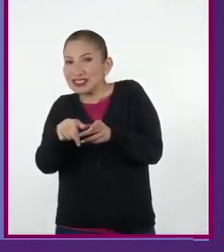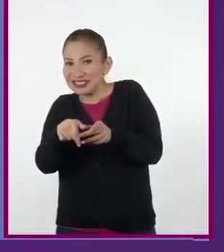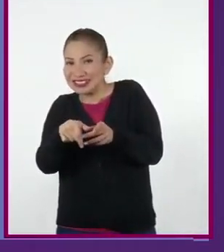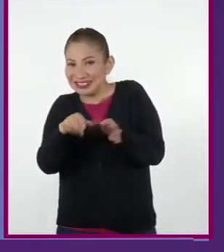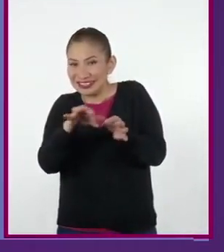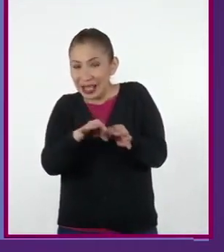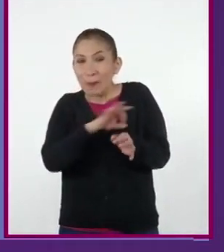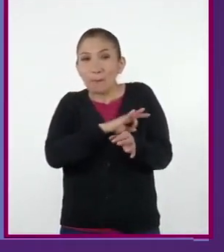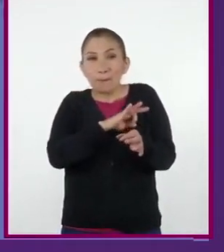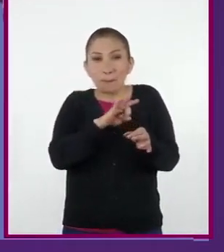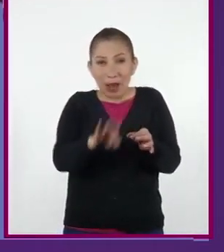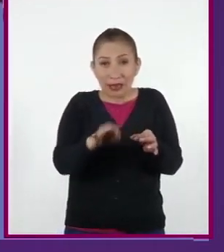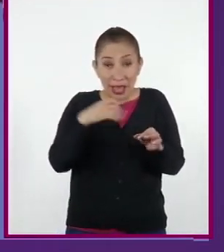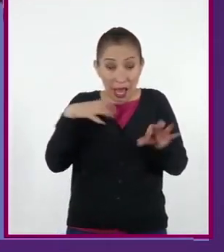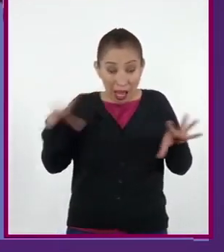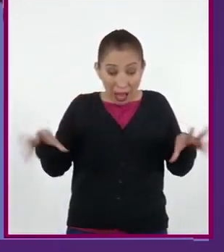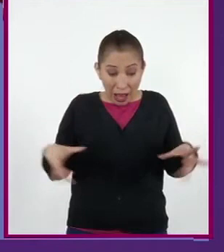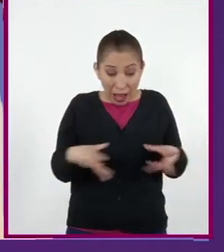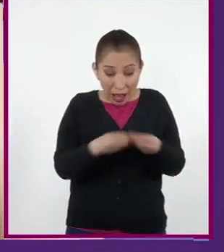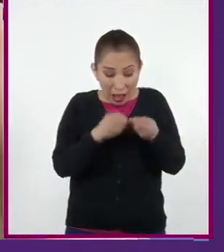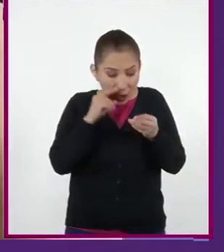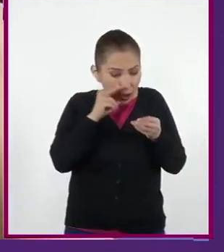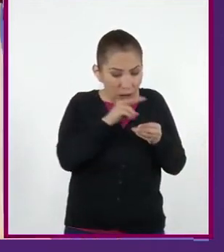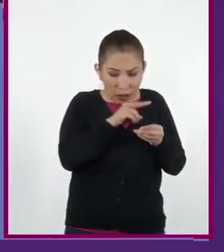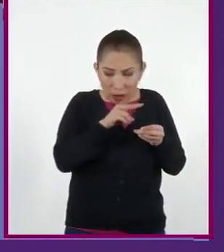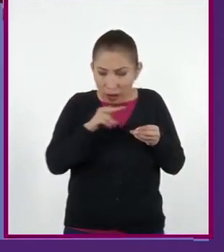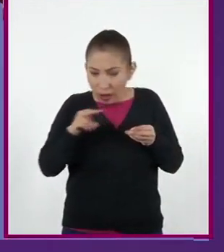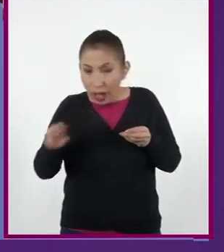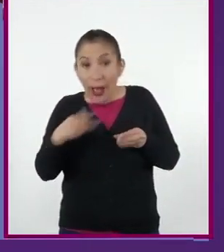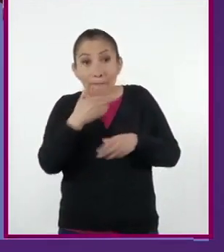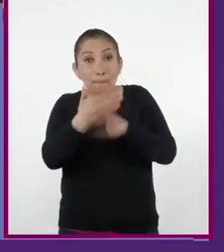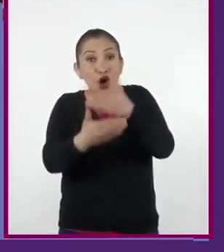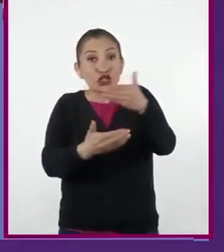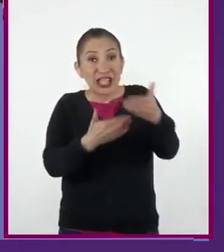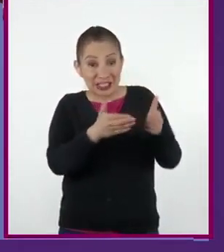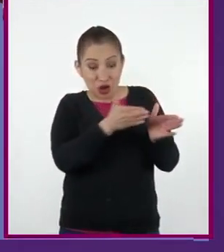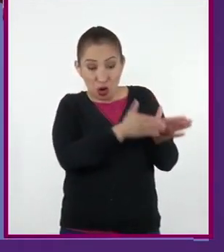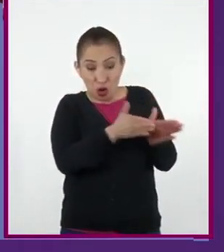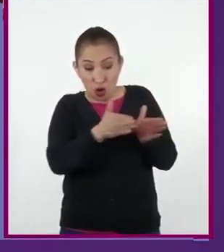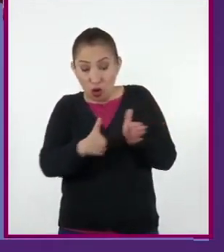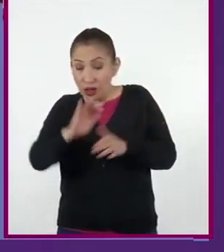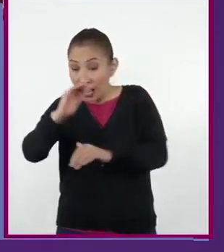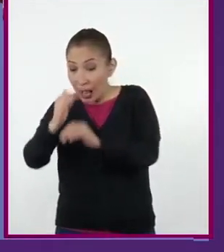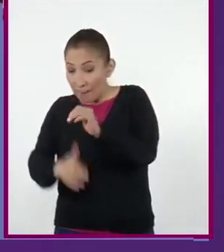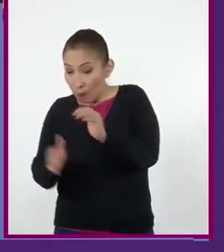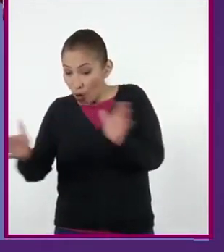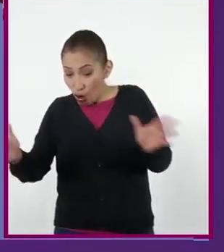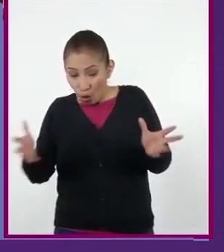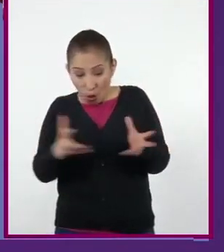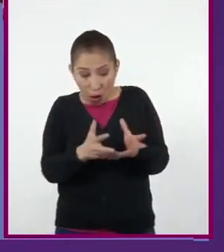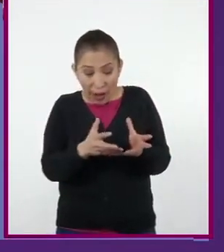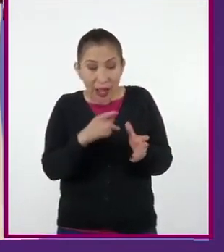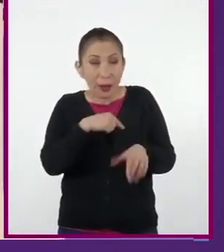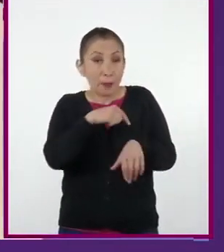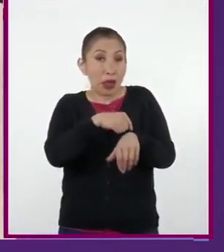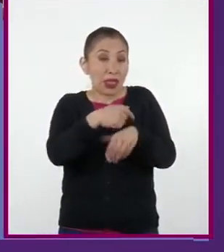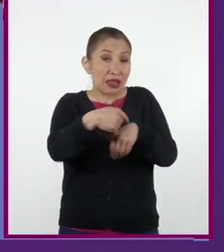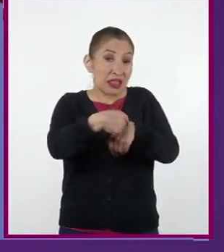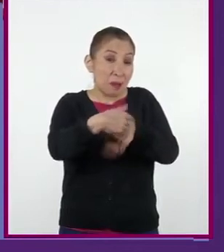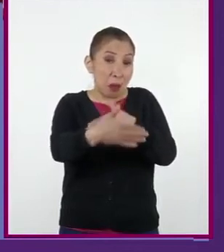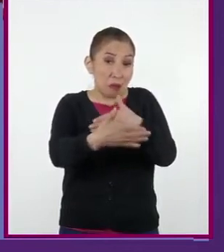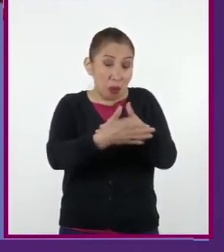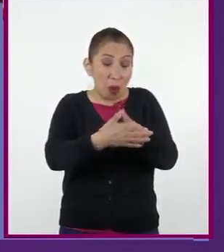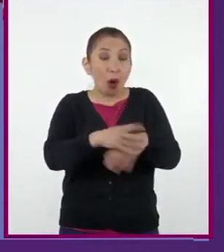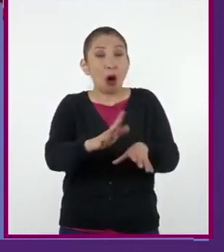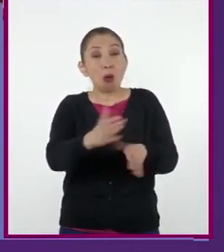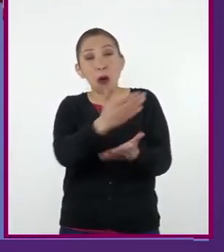se pueden estudiar en su totalidad cuando se considera que el proceso ya concluyó y pueden ser de corta,